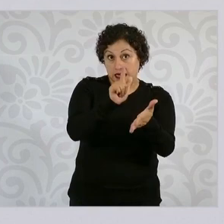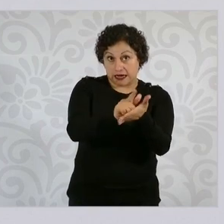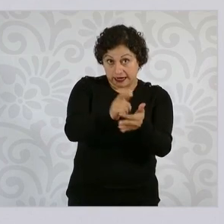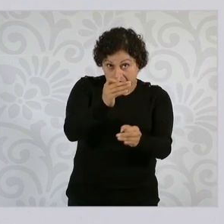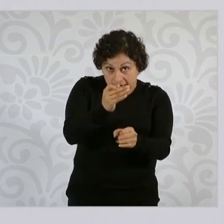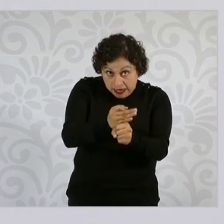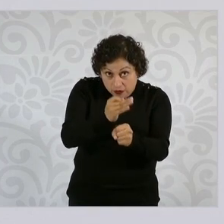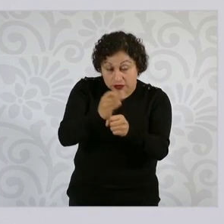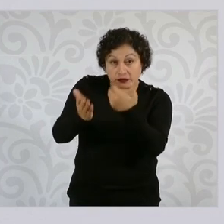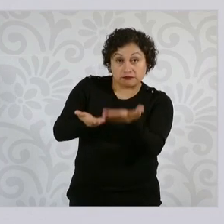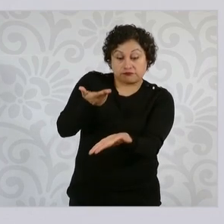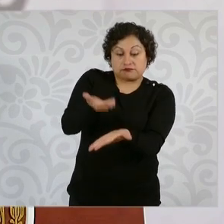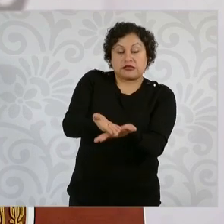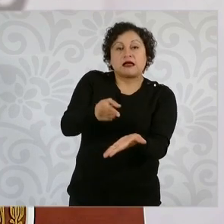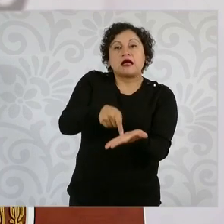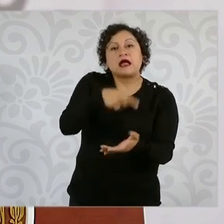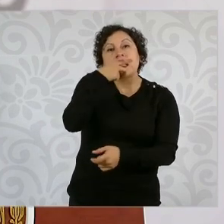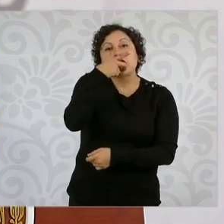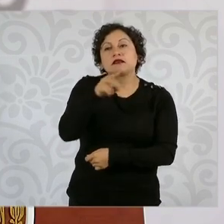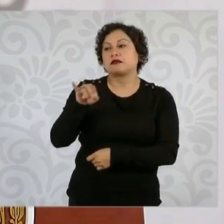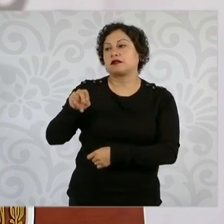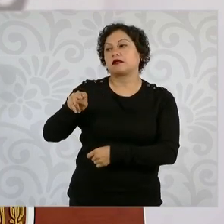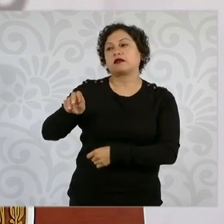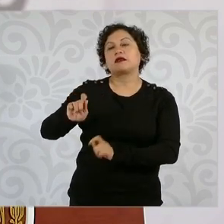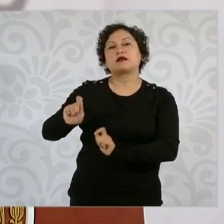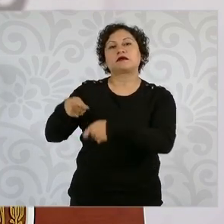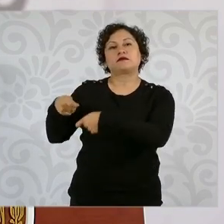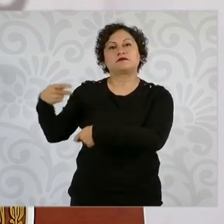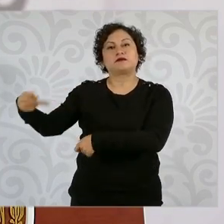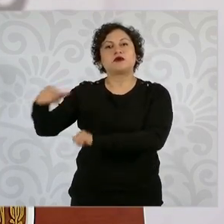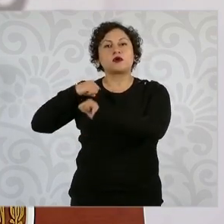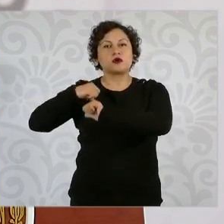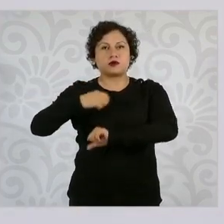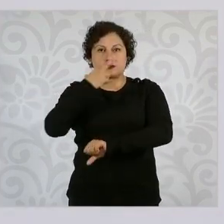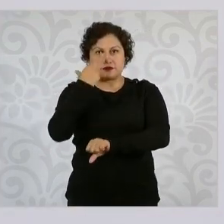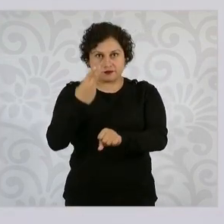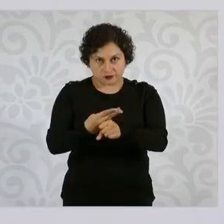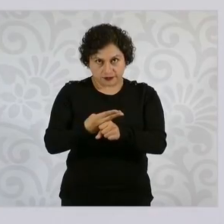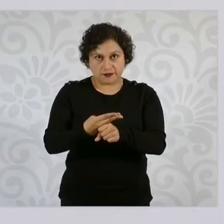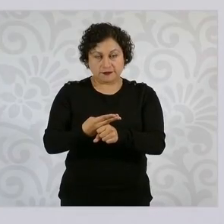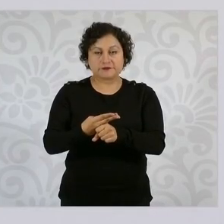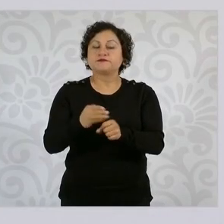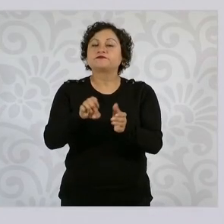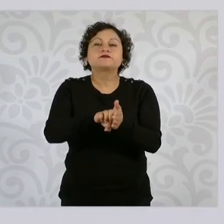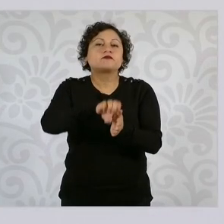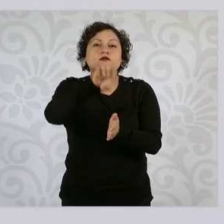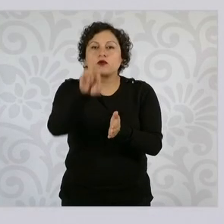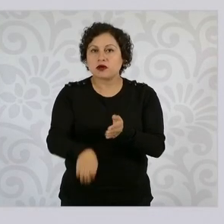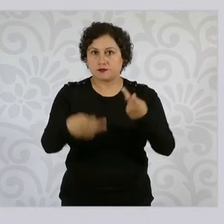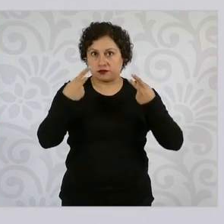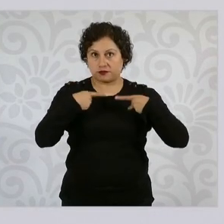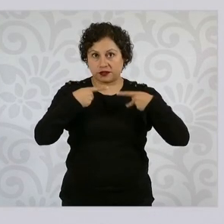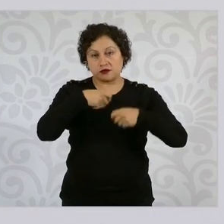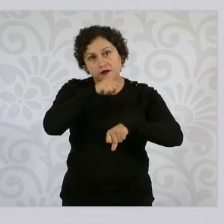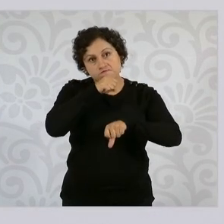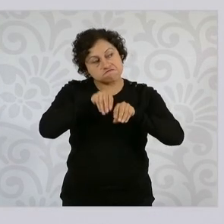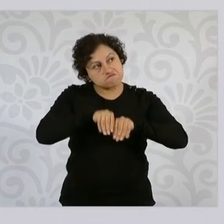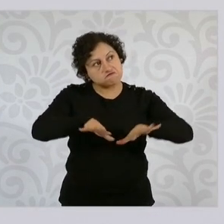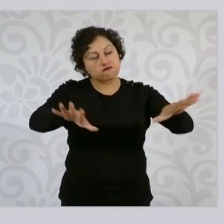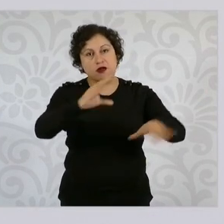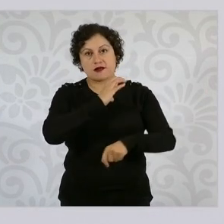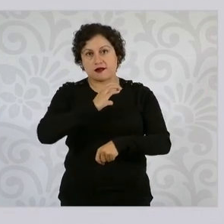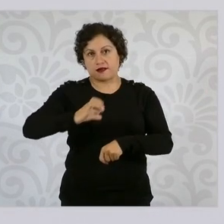enviando. No pueden ellos contratar tiempos en medios privados,